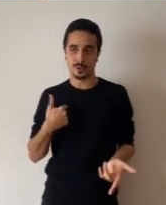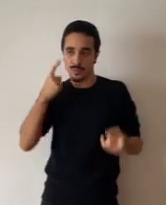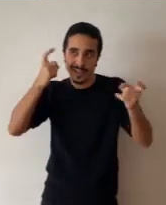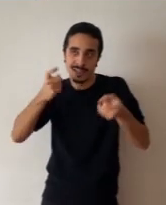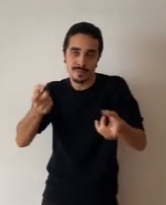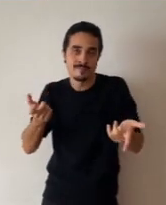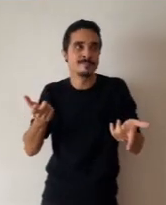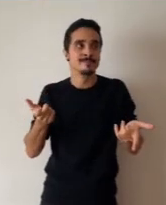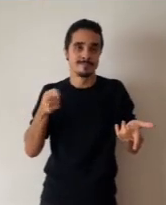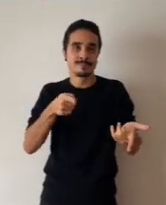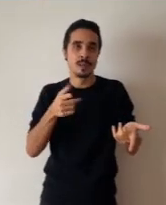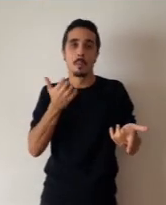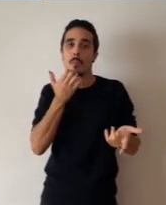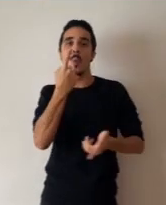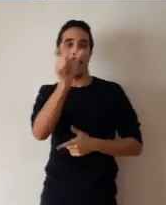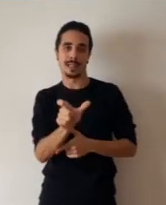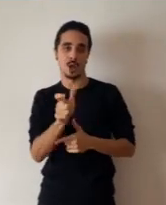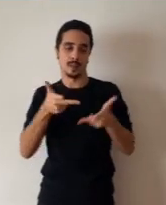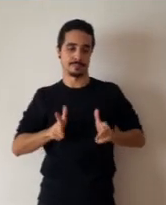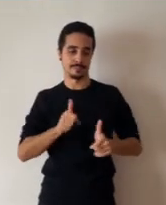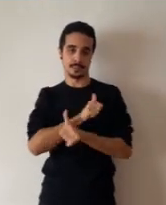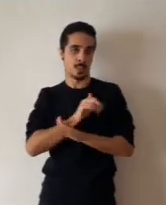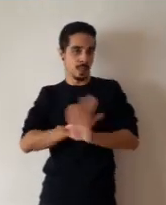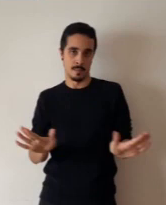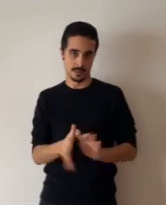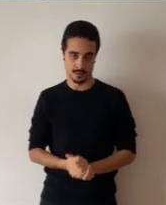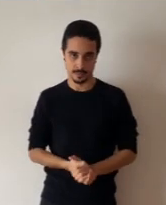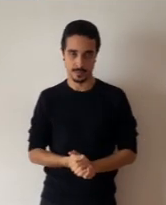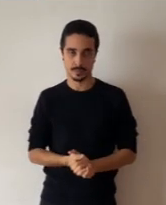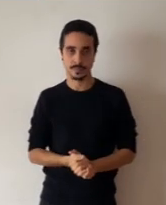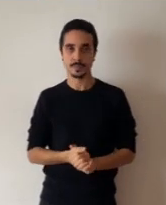delante de la puerta. Si es posible, que solamente haya una persona.